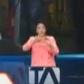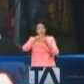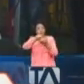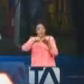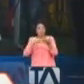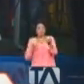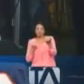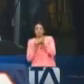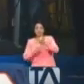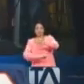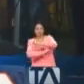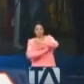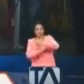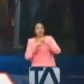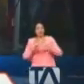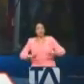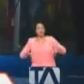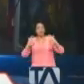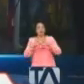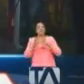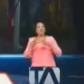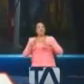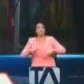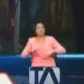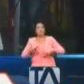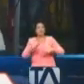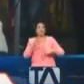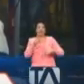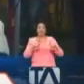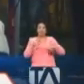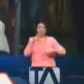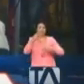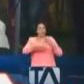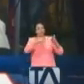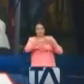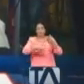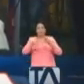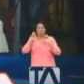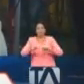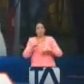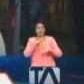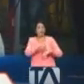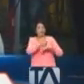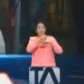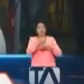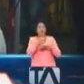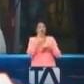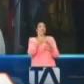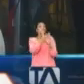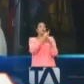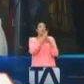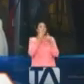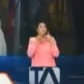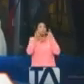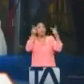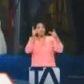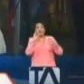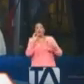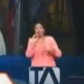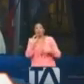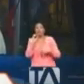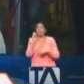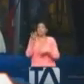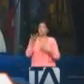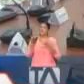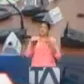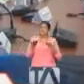por otro lado, dándole herramientas incluso sancionadoras para aquellas autoridades o funcionarios públicos que impidan o limiten los